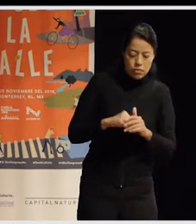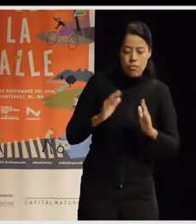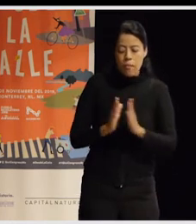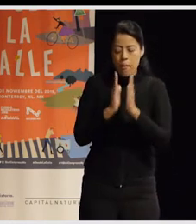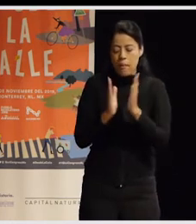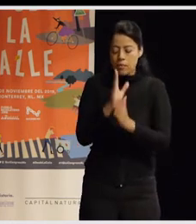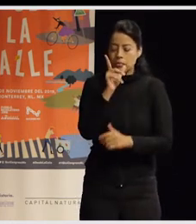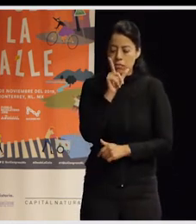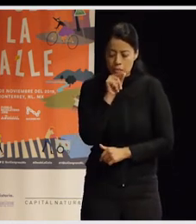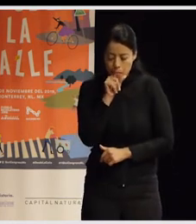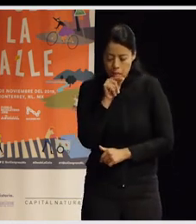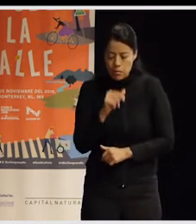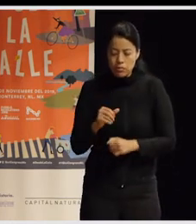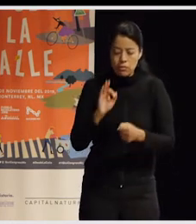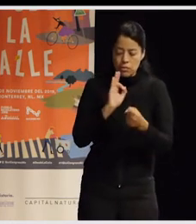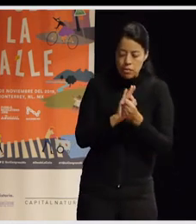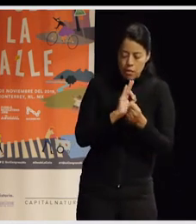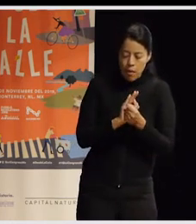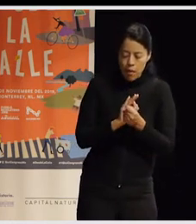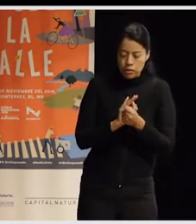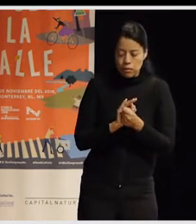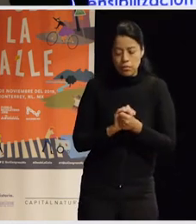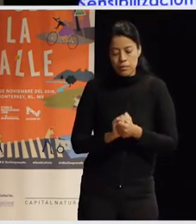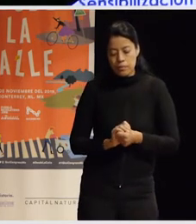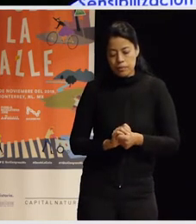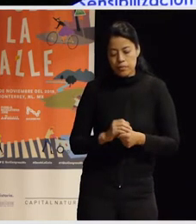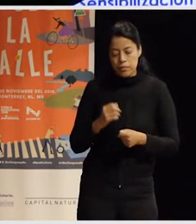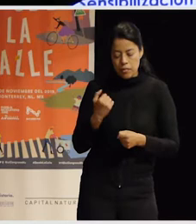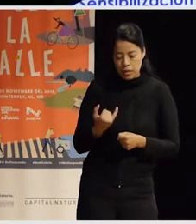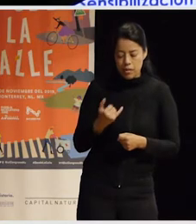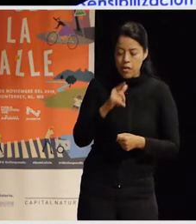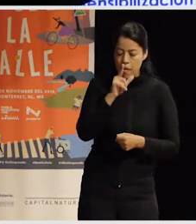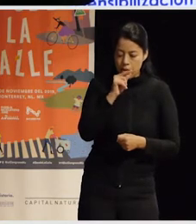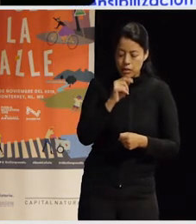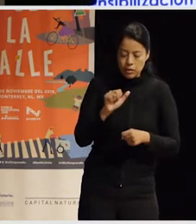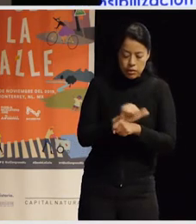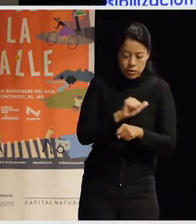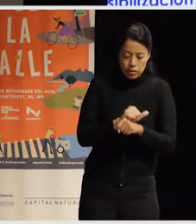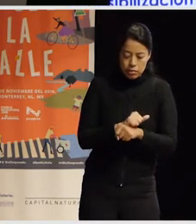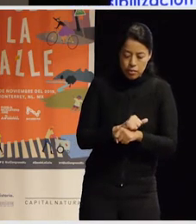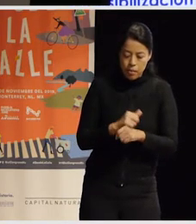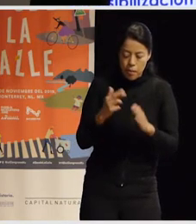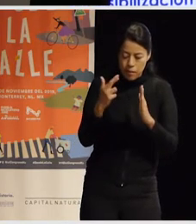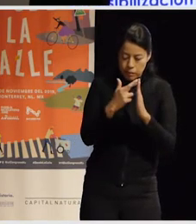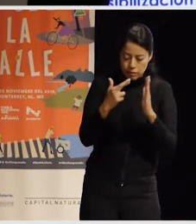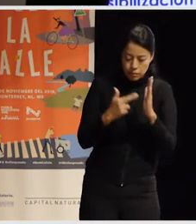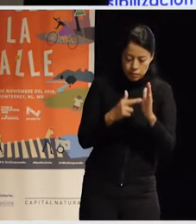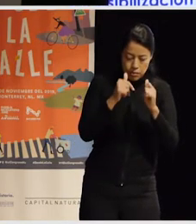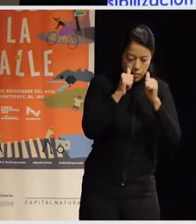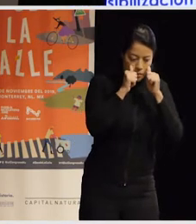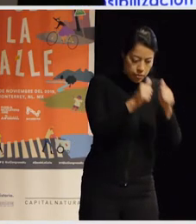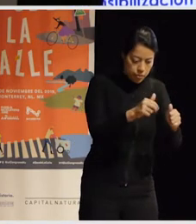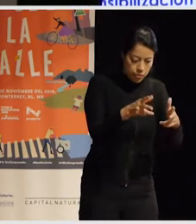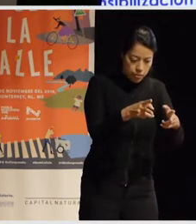cuerpos policiacos de seguridad de seguridad pública y tránsito para generar protocolos de atención a